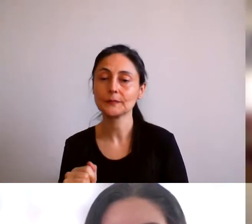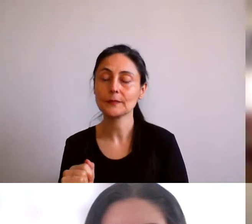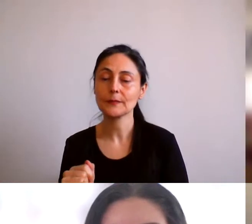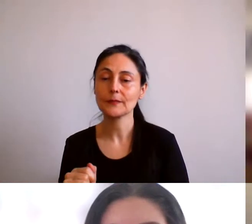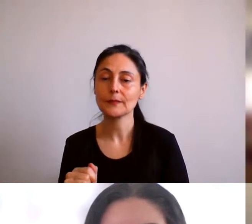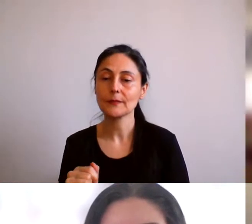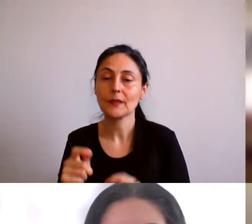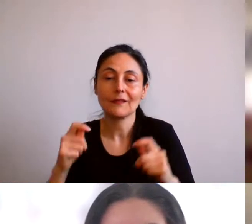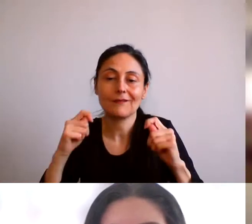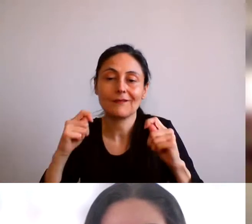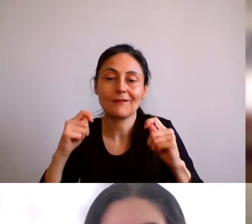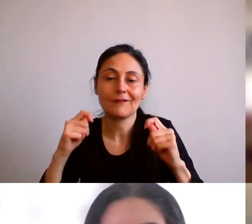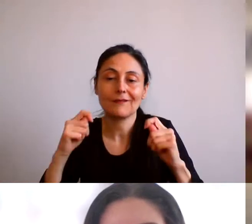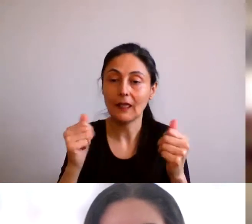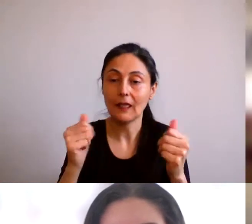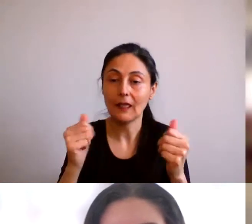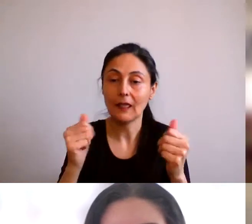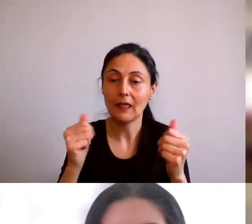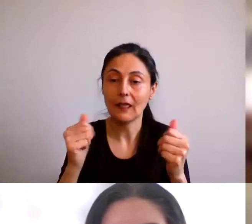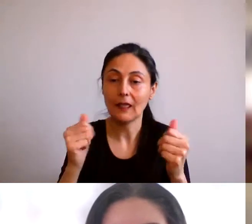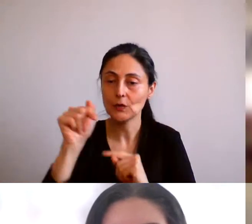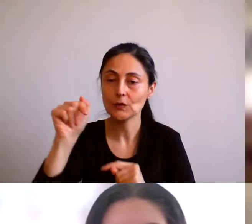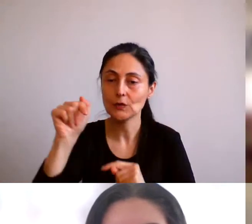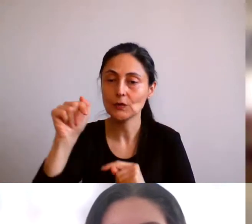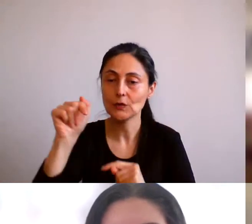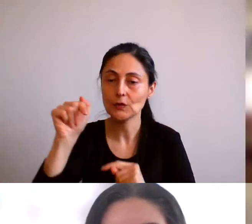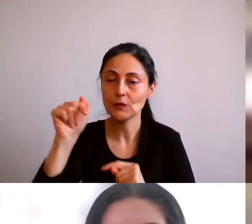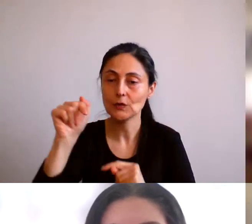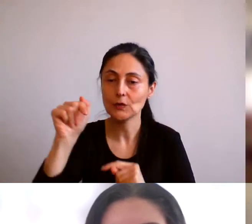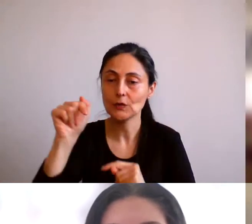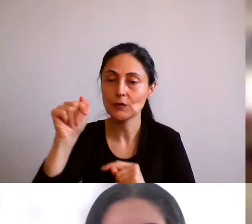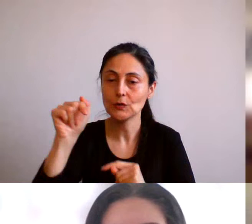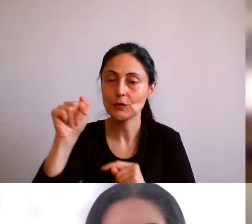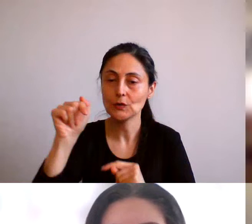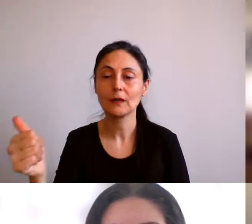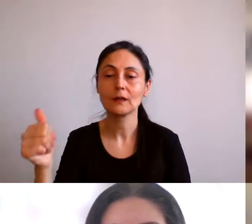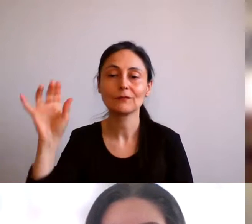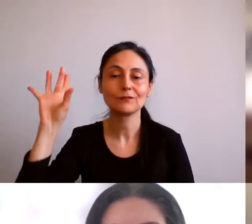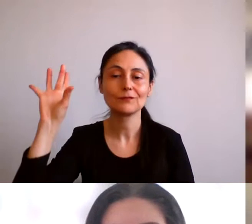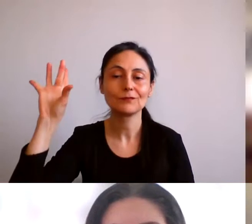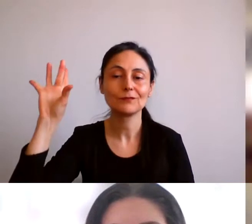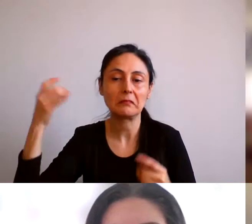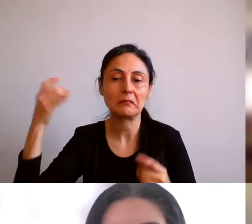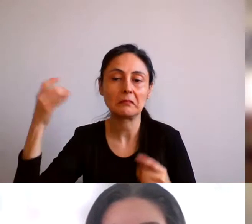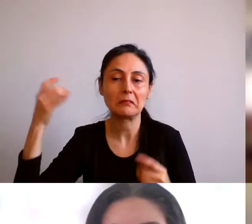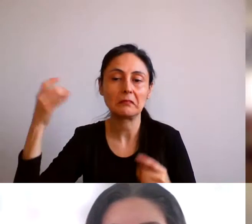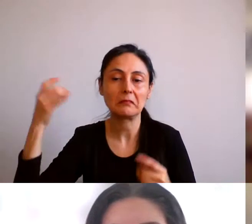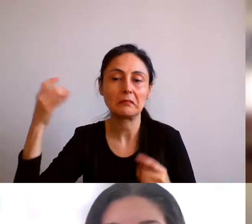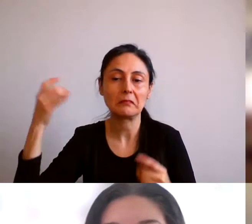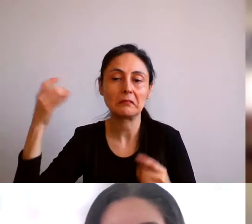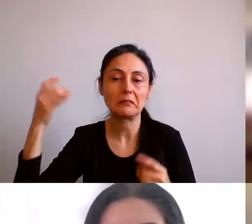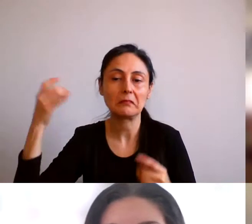adaptación que se ha demostrado por parte de todos, de todas las edades, aquí independiente de unos y